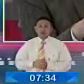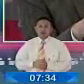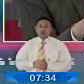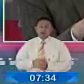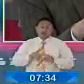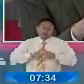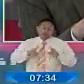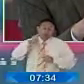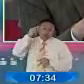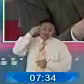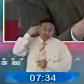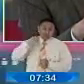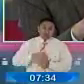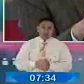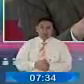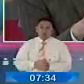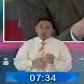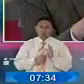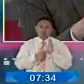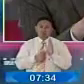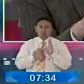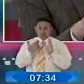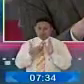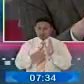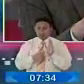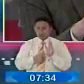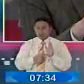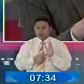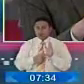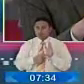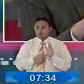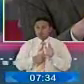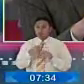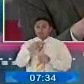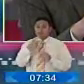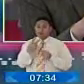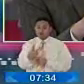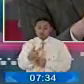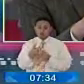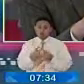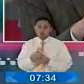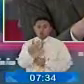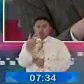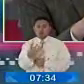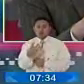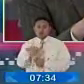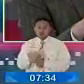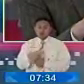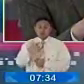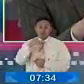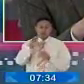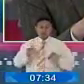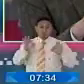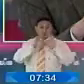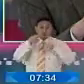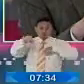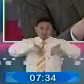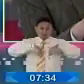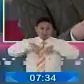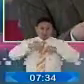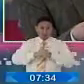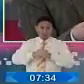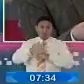que con esto dejamos complementado la ampliación a 4 carriles de una de las vías más importantes del país, que